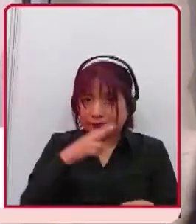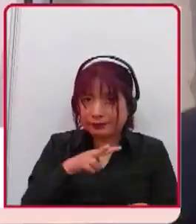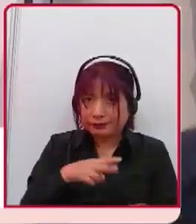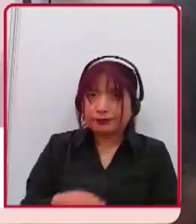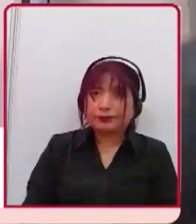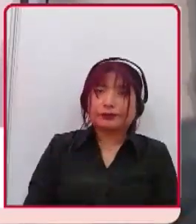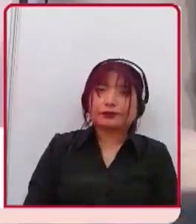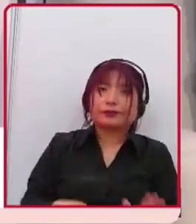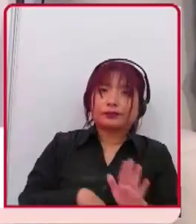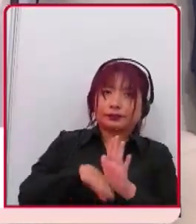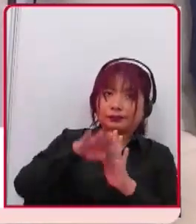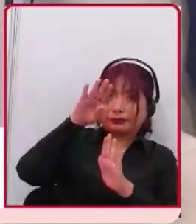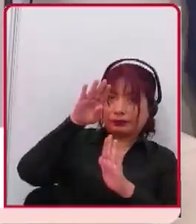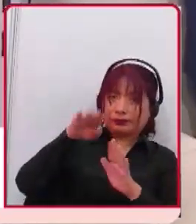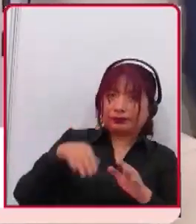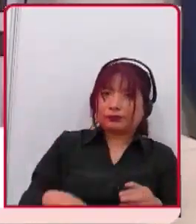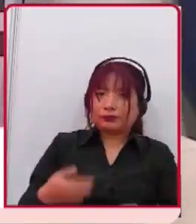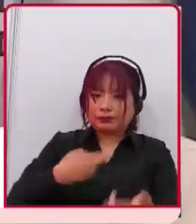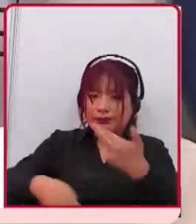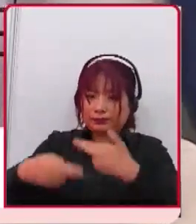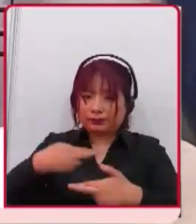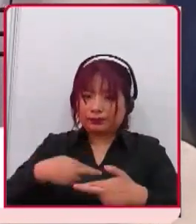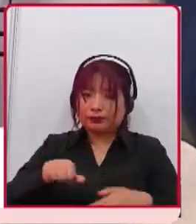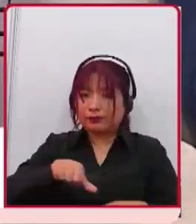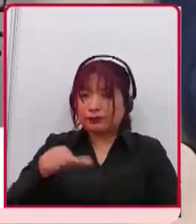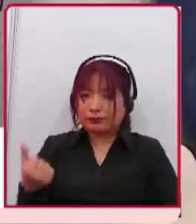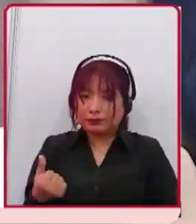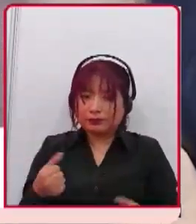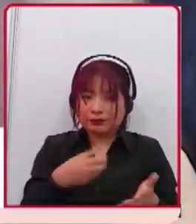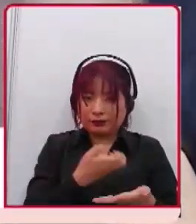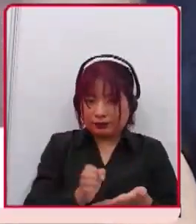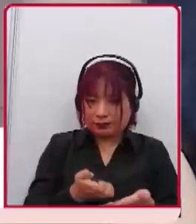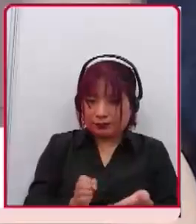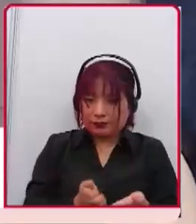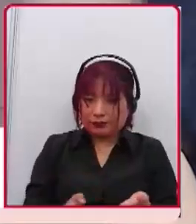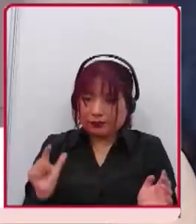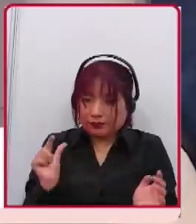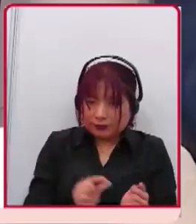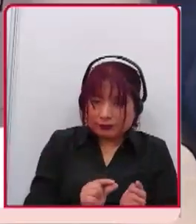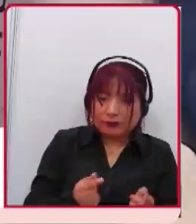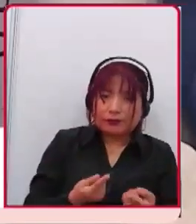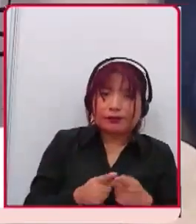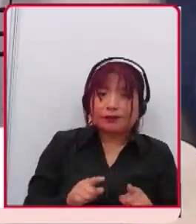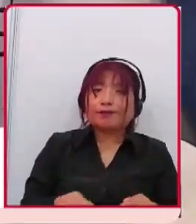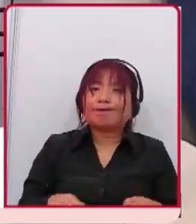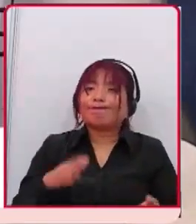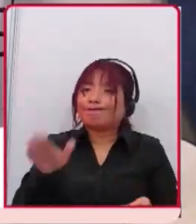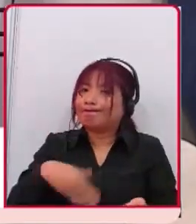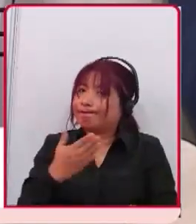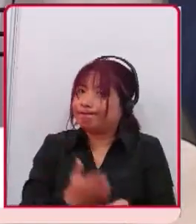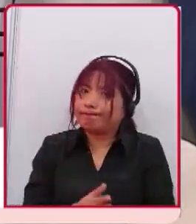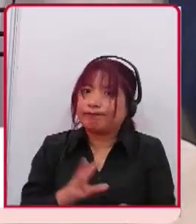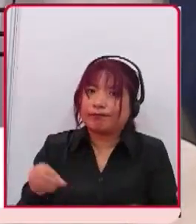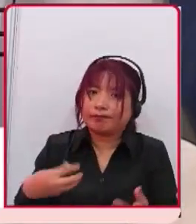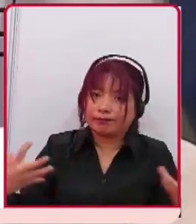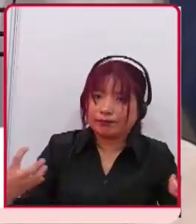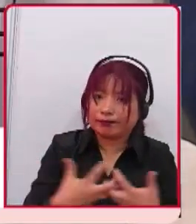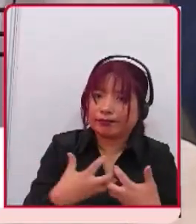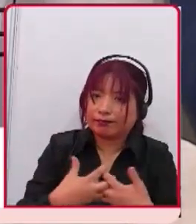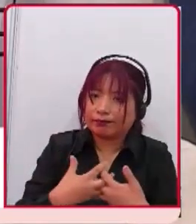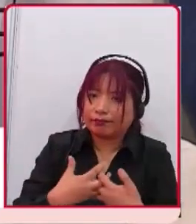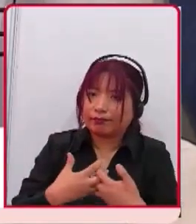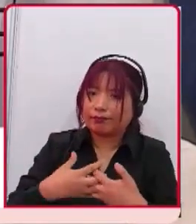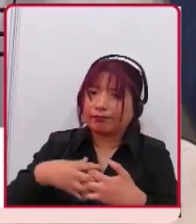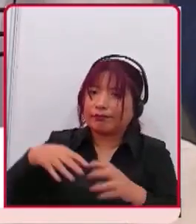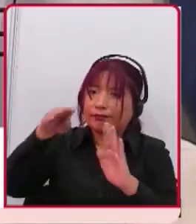teníamos un incremento en la recuperación de los insolubles y eso por ende nos afectaba en nuestra calidad de concentrado. ¿El pH